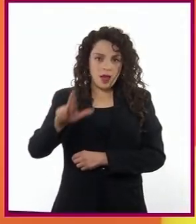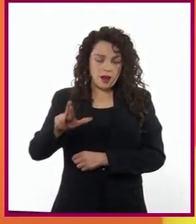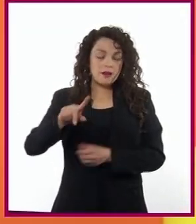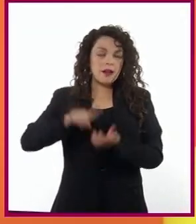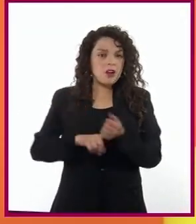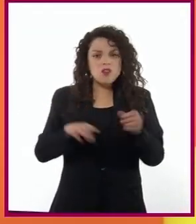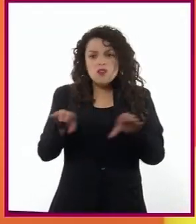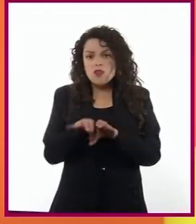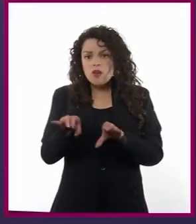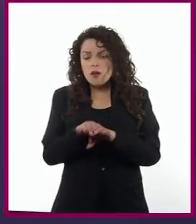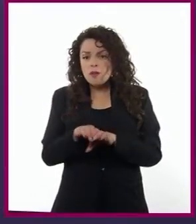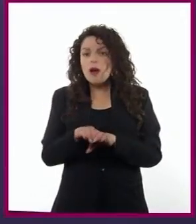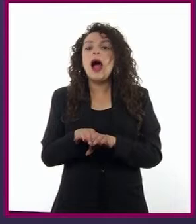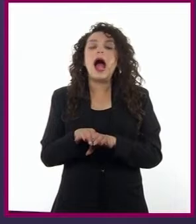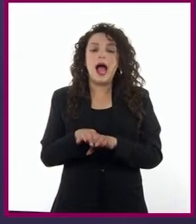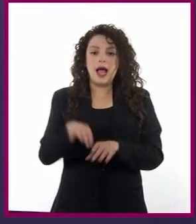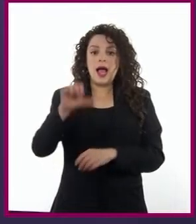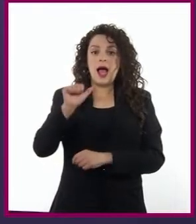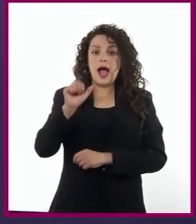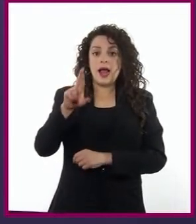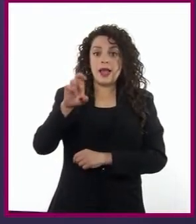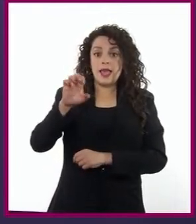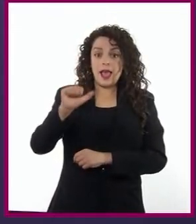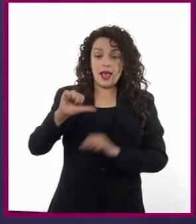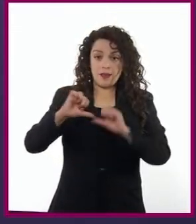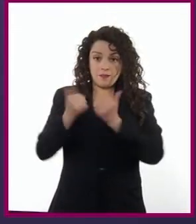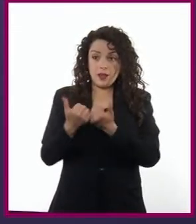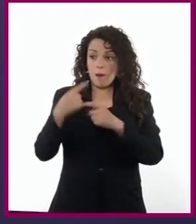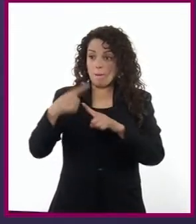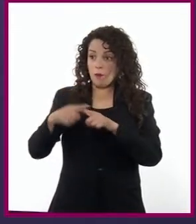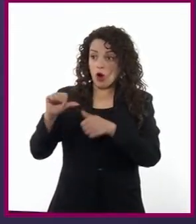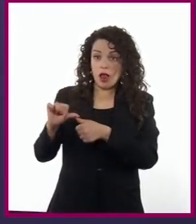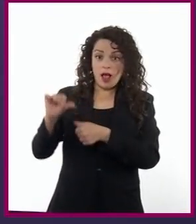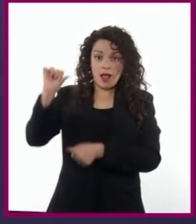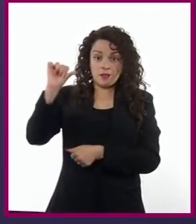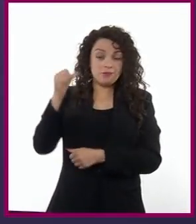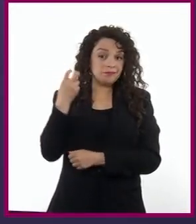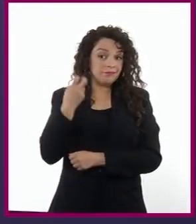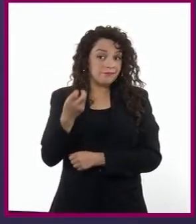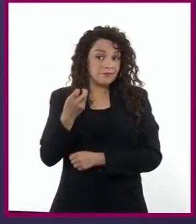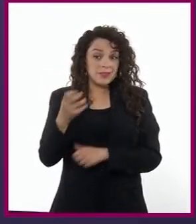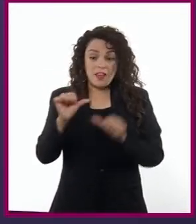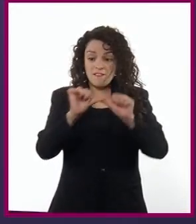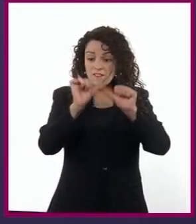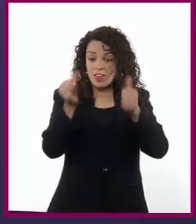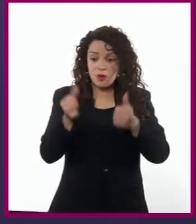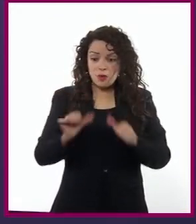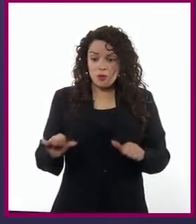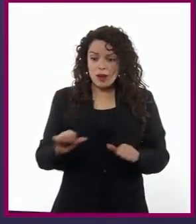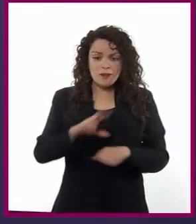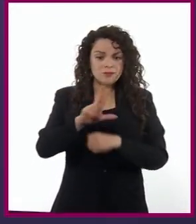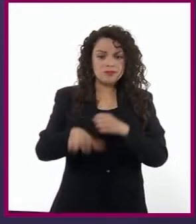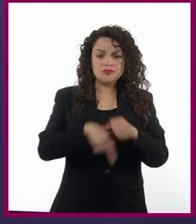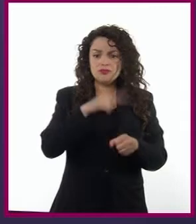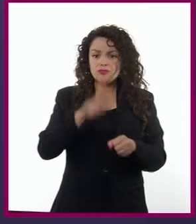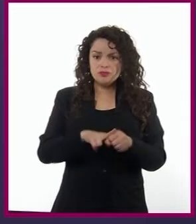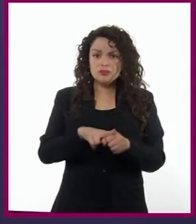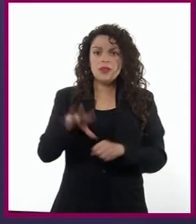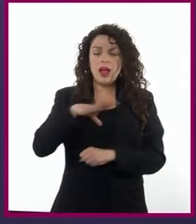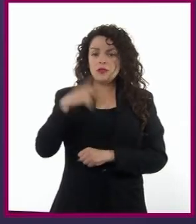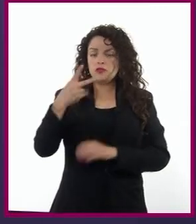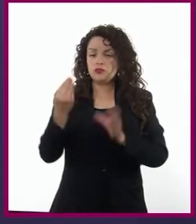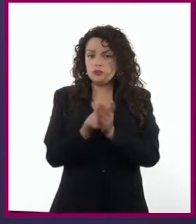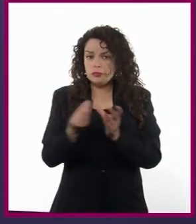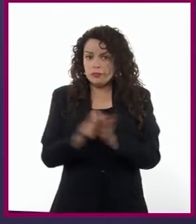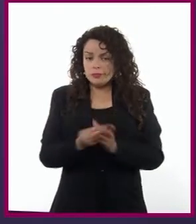obteniendo primeramente el área de la base por la altura, y esto en cualquier figura regular que presenta las